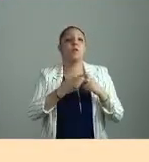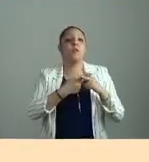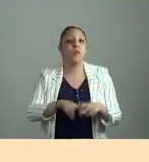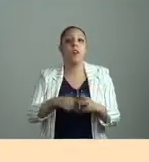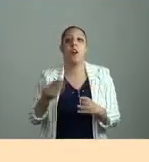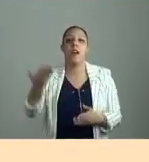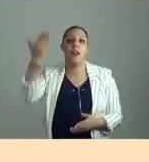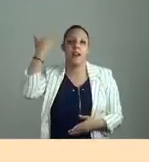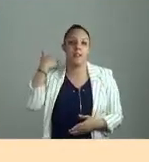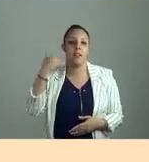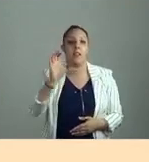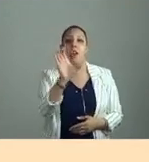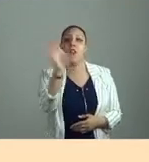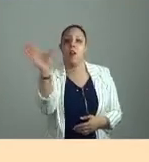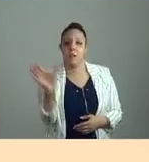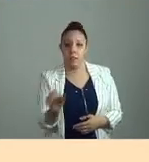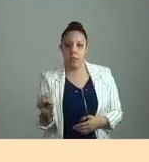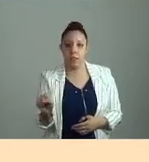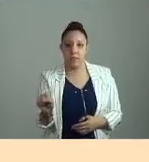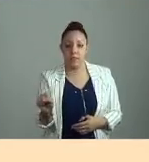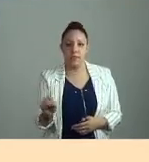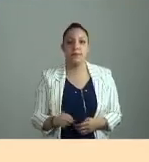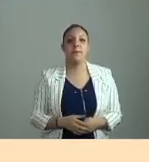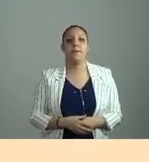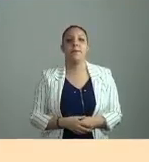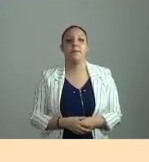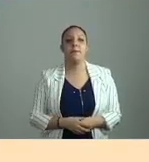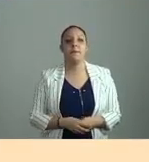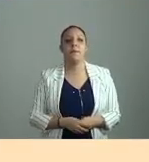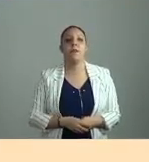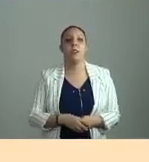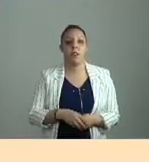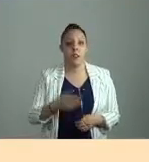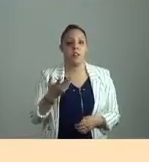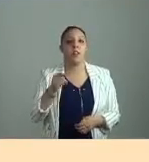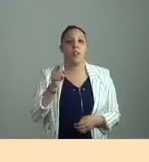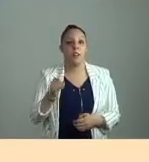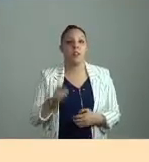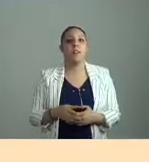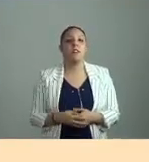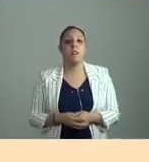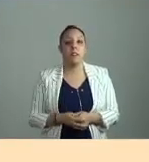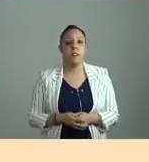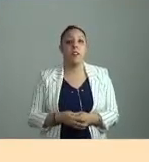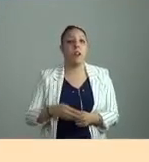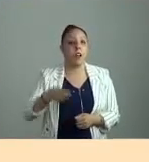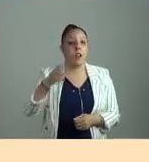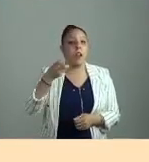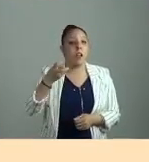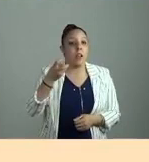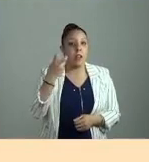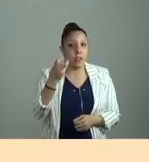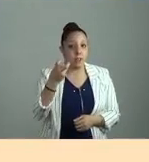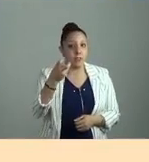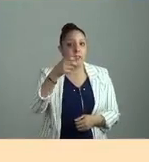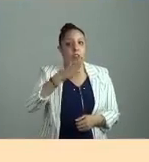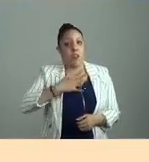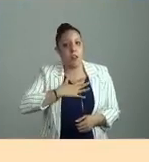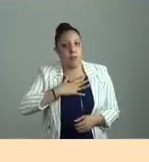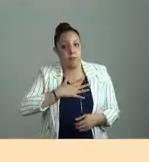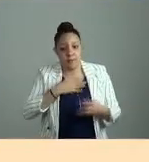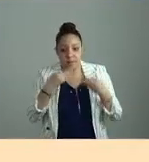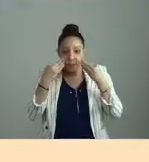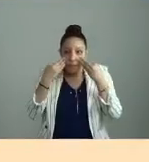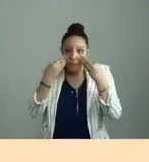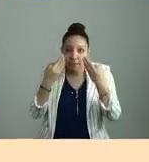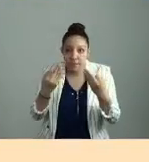empezó y nigeria no cuando por la primera vez directamente no yo vengo de una familia que